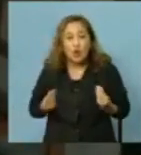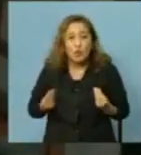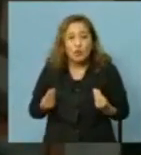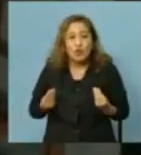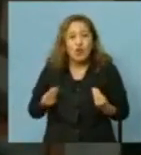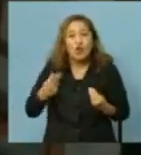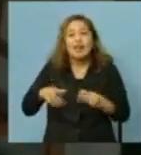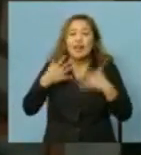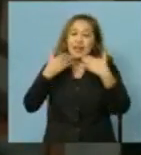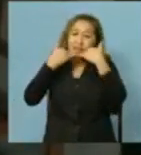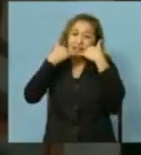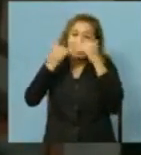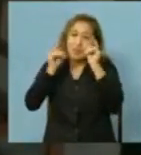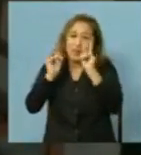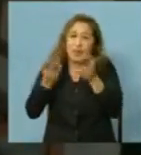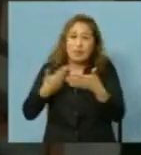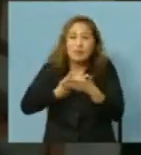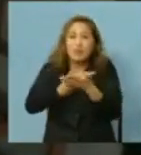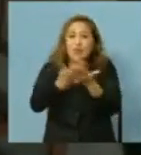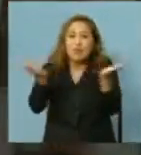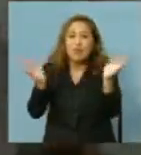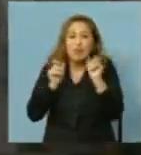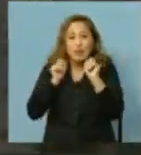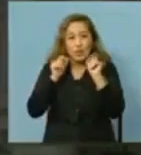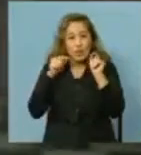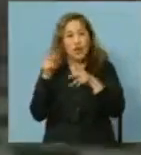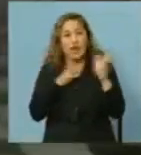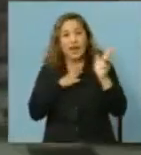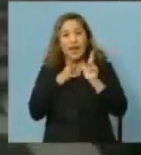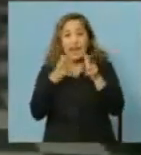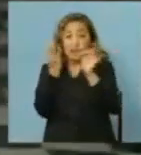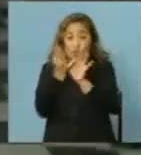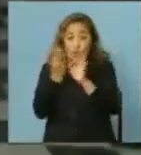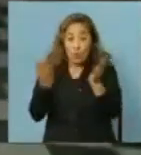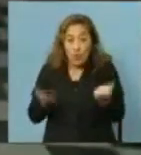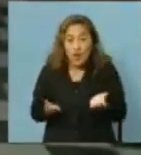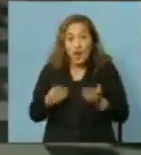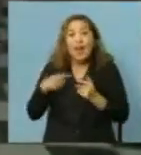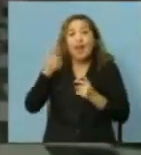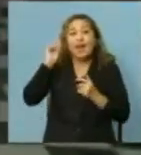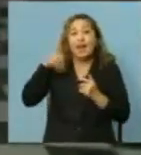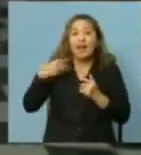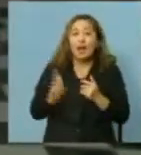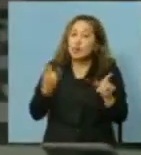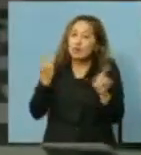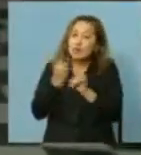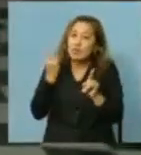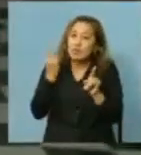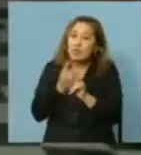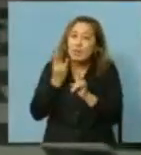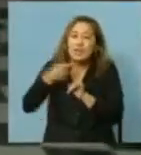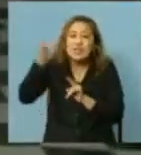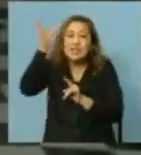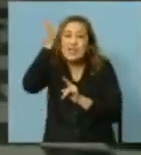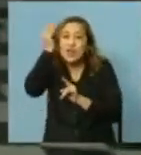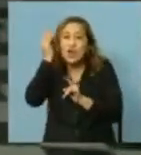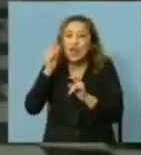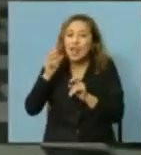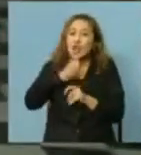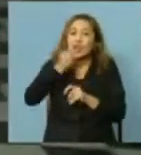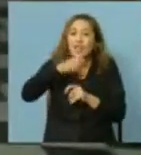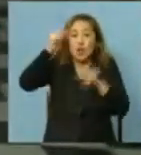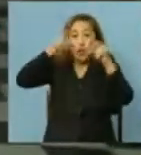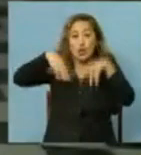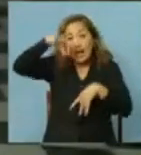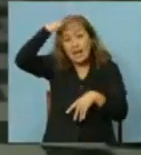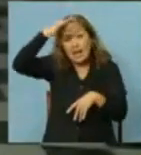Zambrano y le agradecemos también públicamente a ustedes en nombre de esta institución porque están permanentemente recordándolo y el acto se